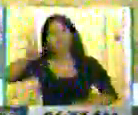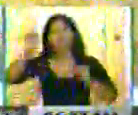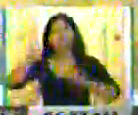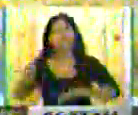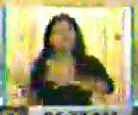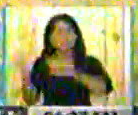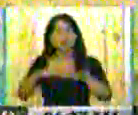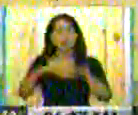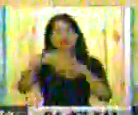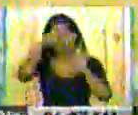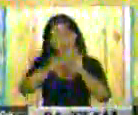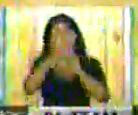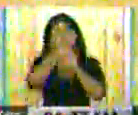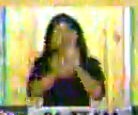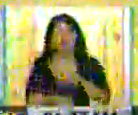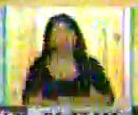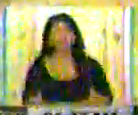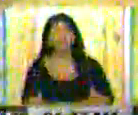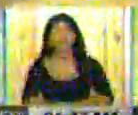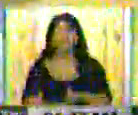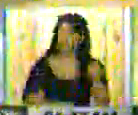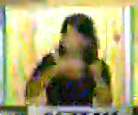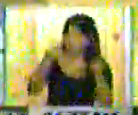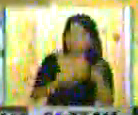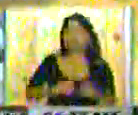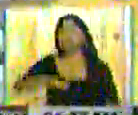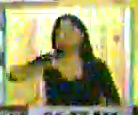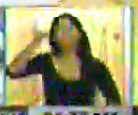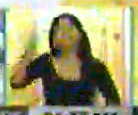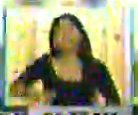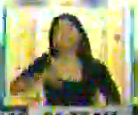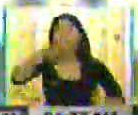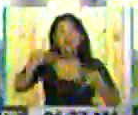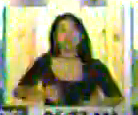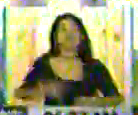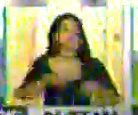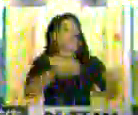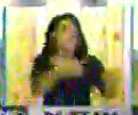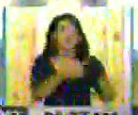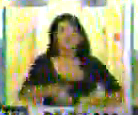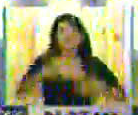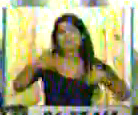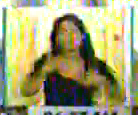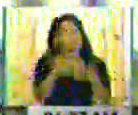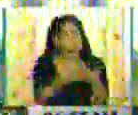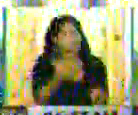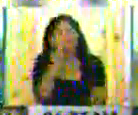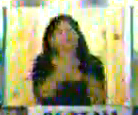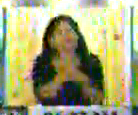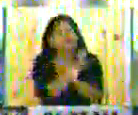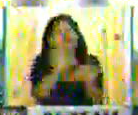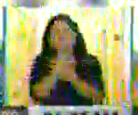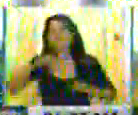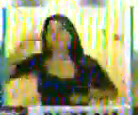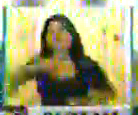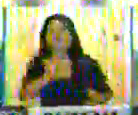¿Totalmente seguro de eso? Estoy seguro. Y chavista. Hay que decirlo, aunque les duela. La Fuerza Armada Nacional Bolivariana es